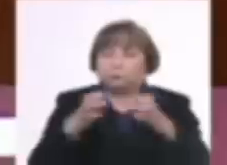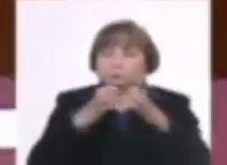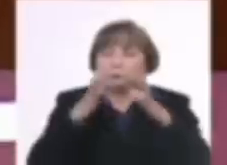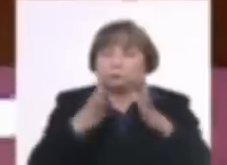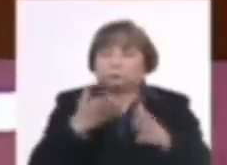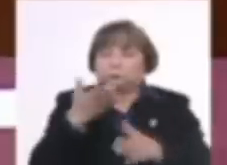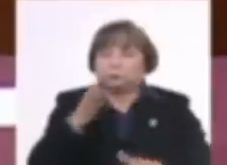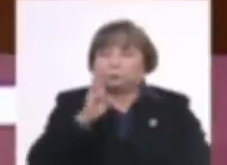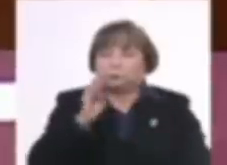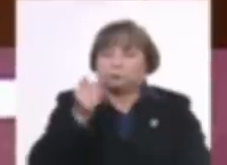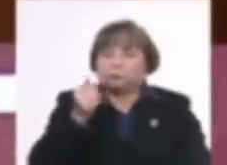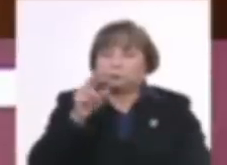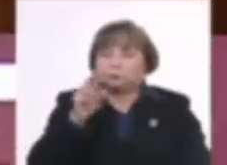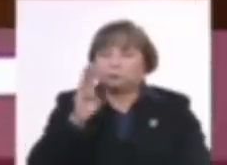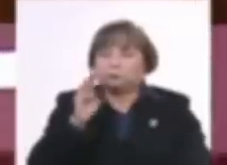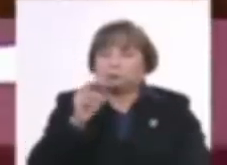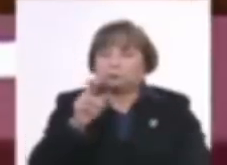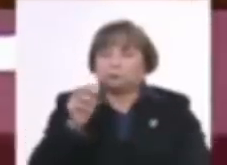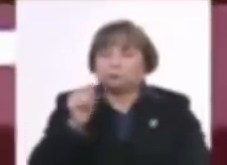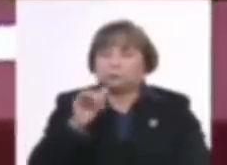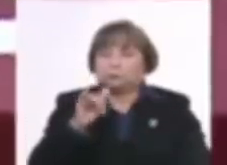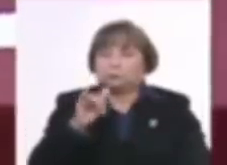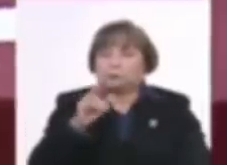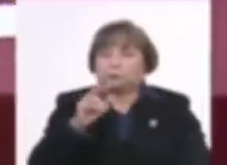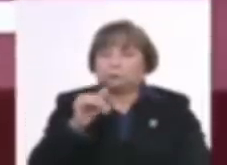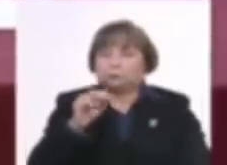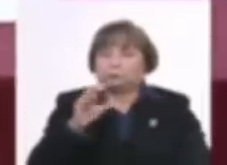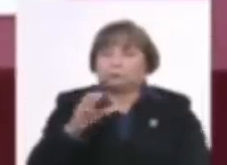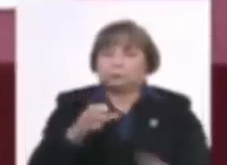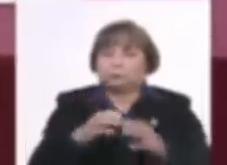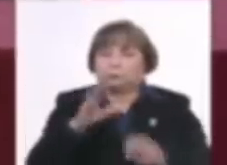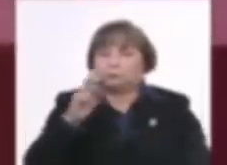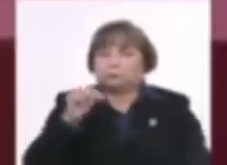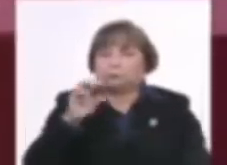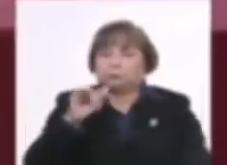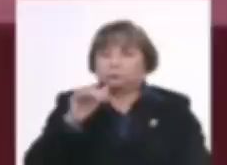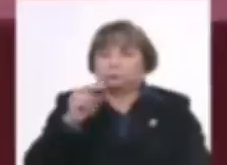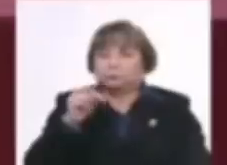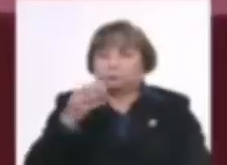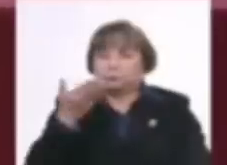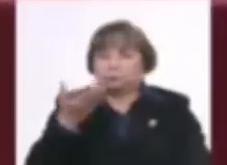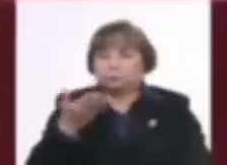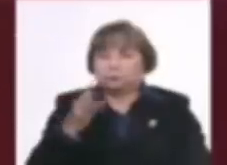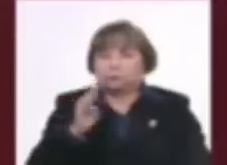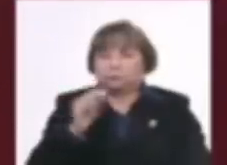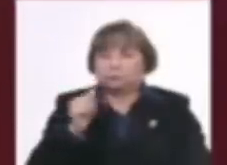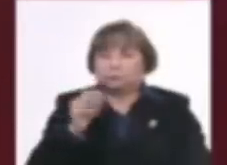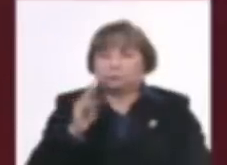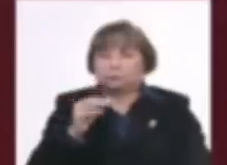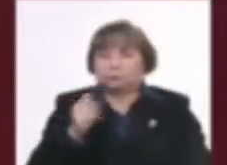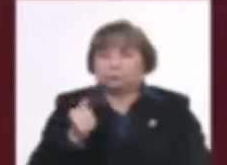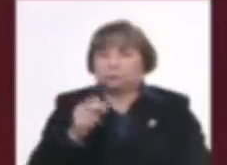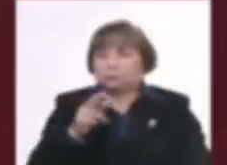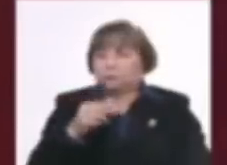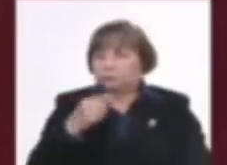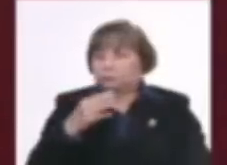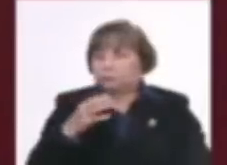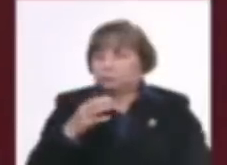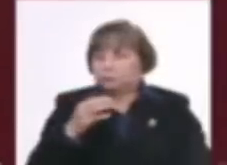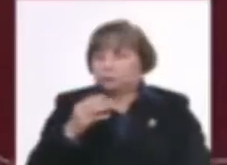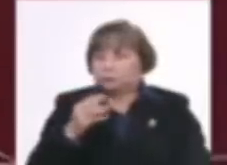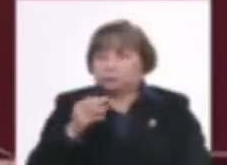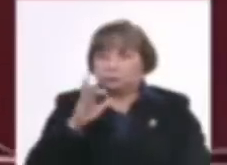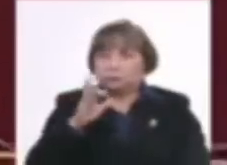Congresista Barbarán Reyes, luego la congresista Moyano Delgado. Congresista Barbarán Reyes y